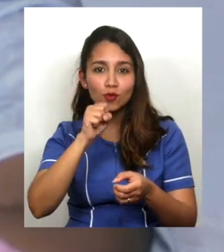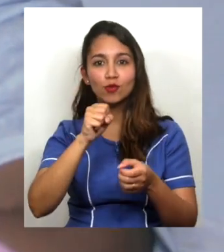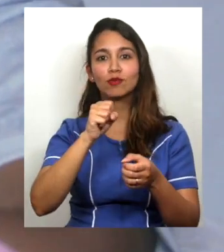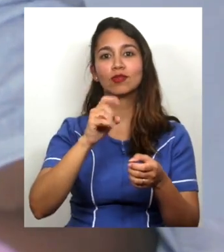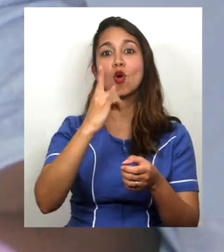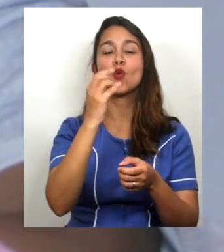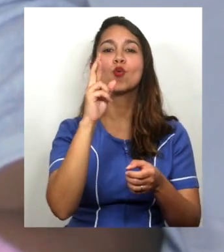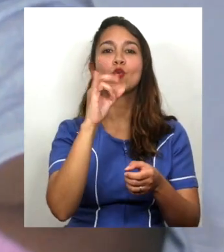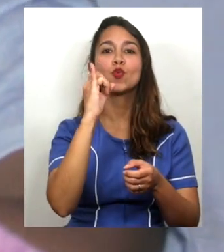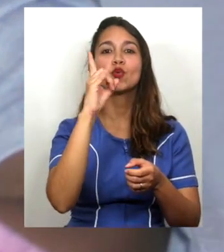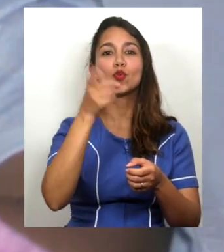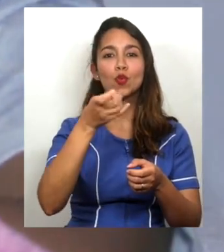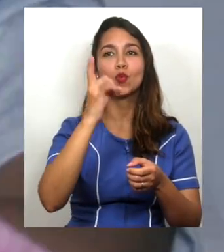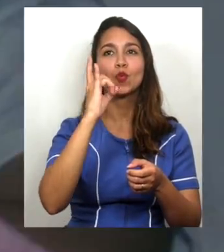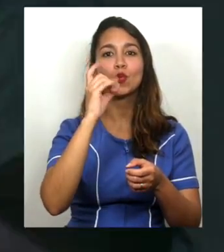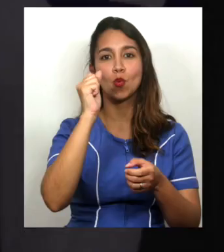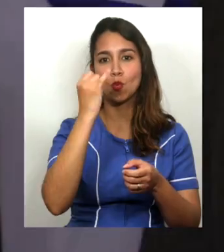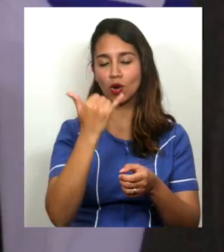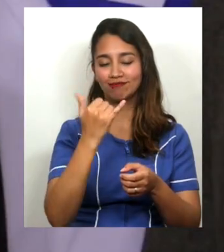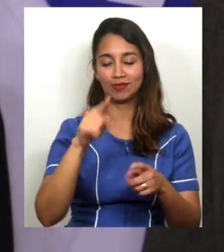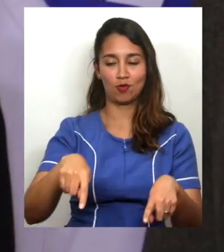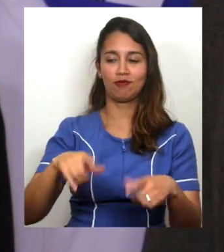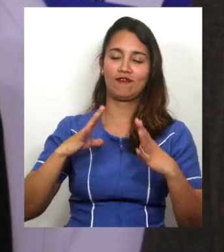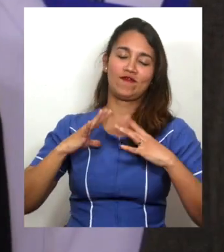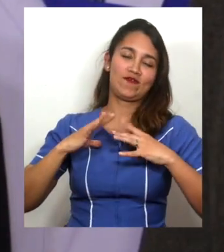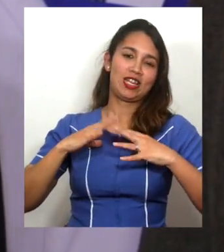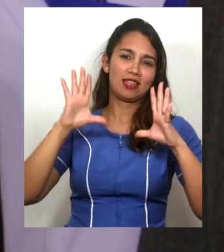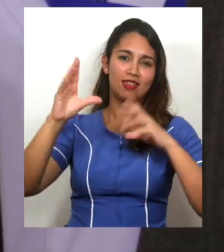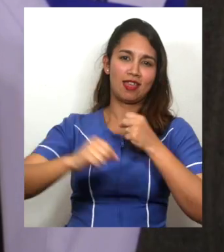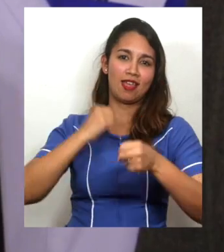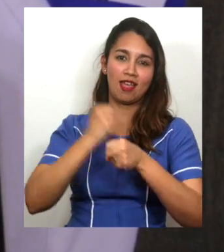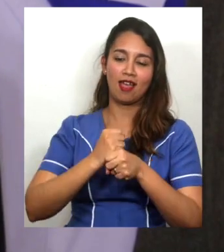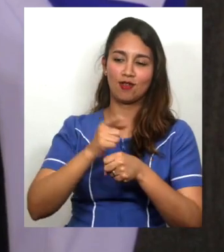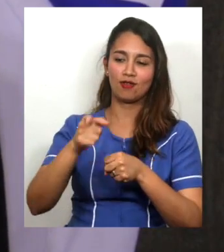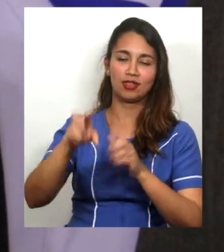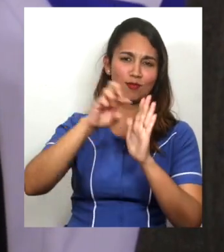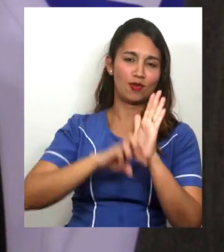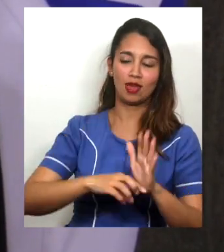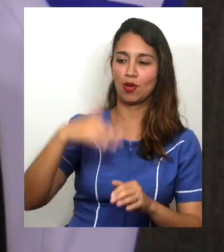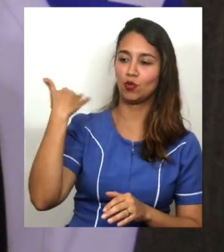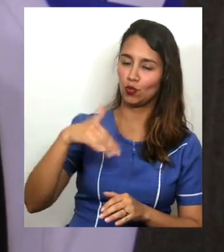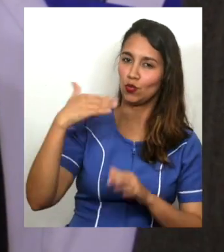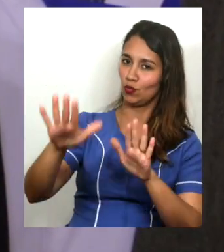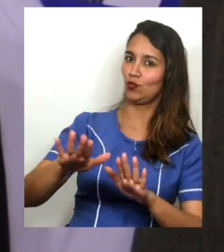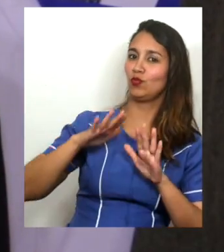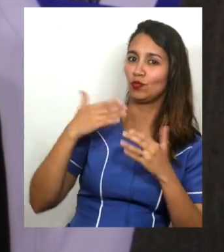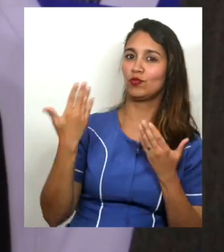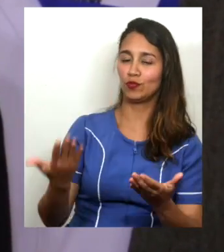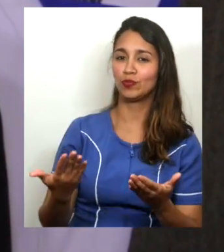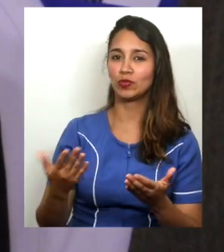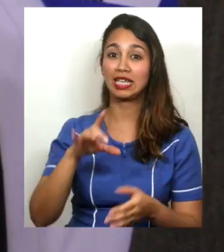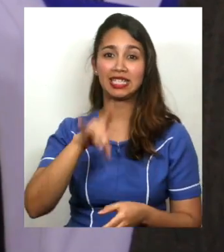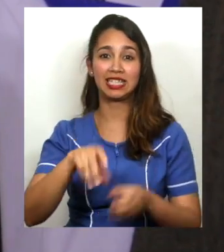como Colombia, Perú y Uruguay. Estamos celebrando con mucha alegría los 10 años de un programa que ha sido